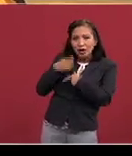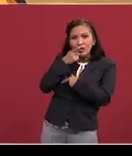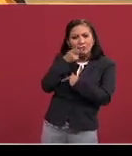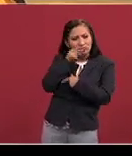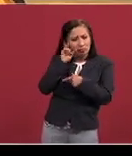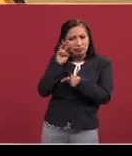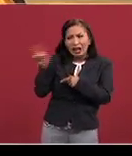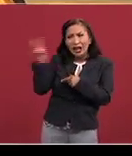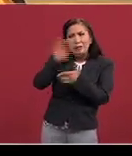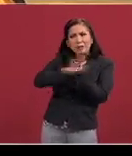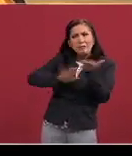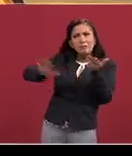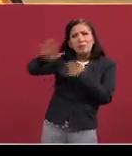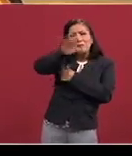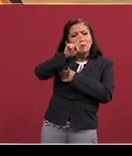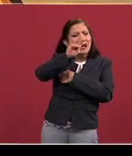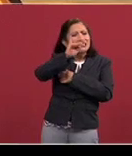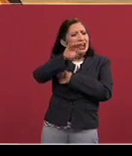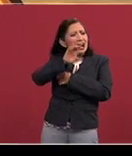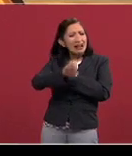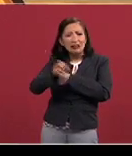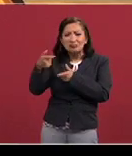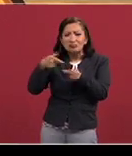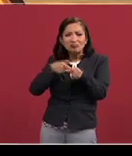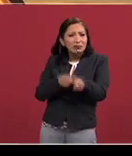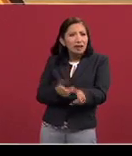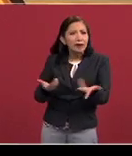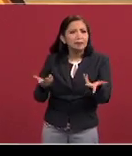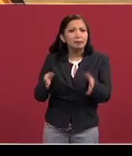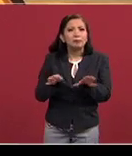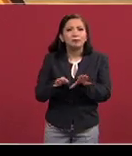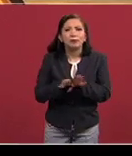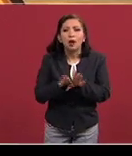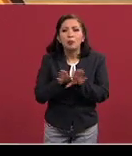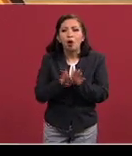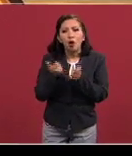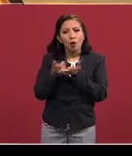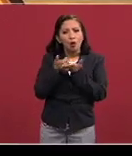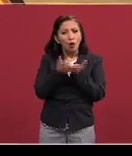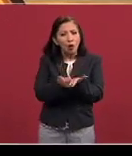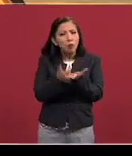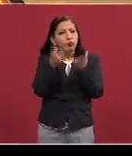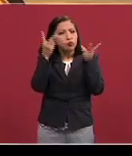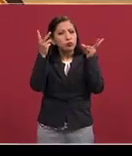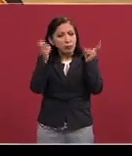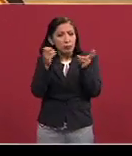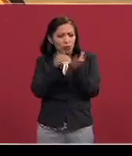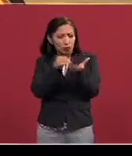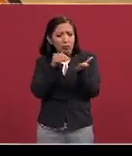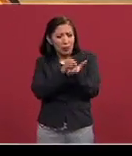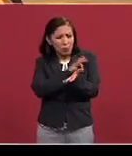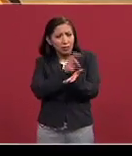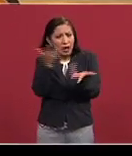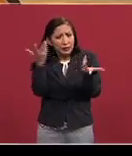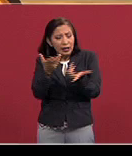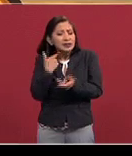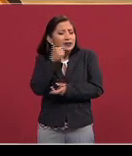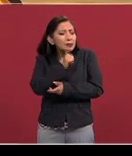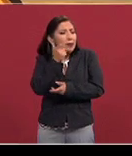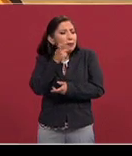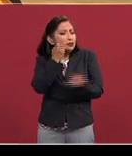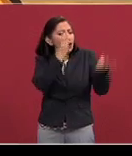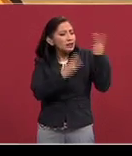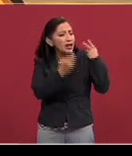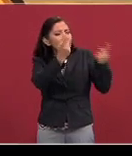al público que el paisaje sigue siendo un elemento, un tema vigente. Siempre nos gusta ver